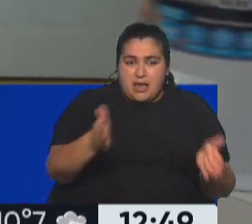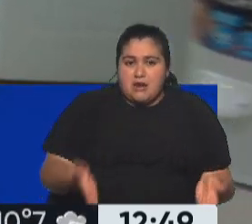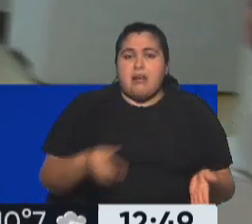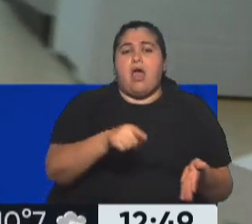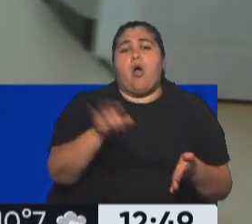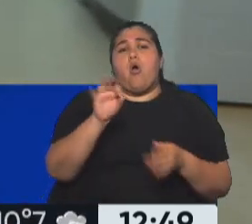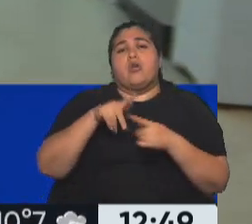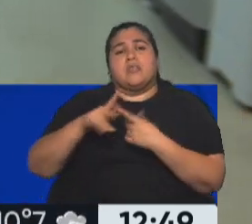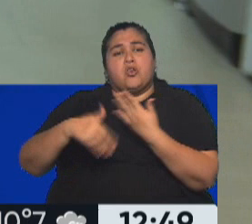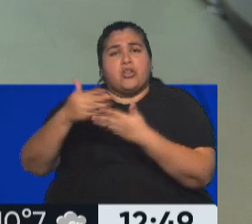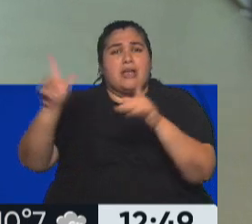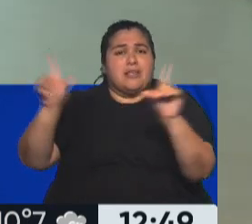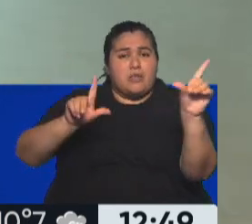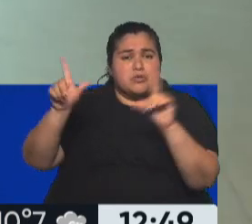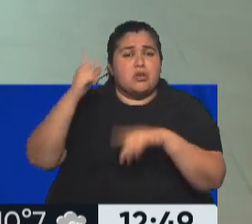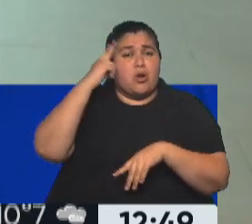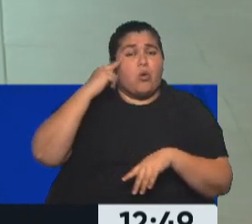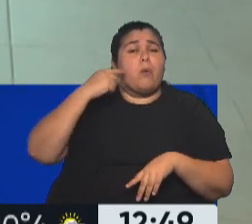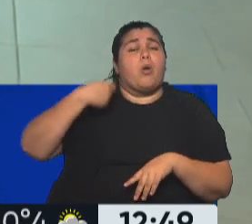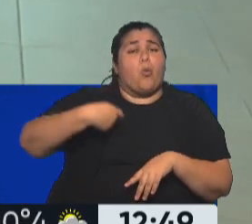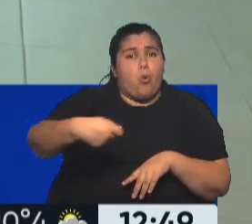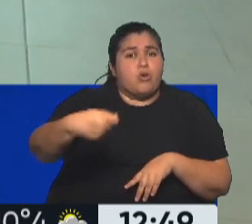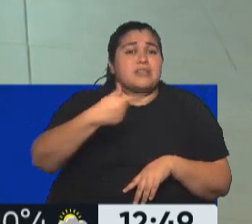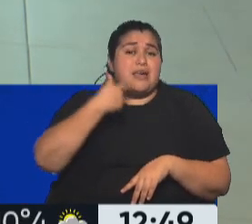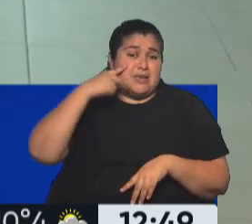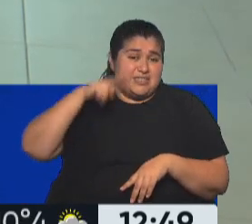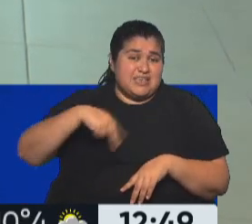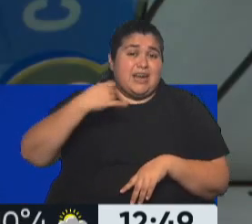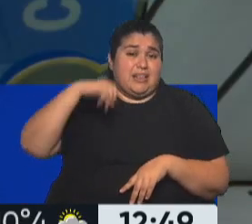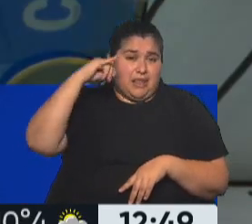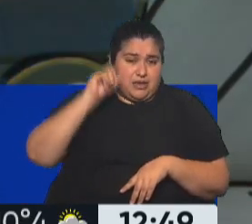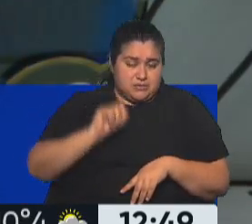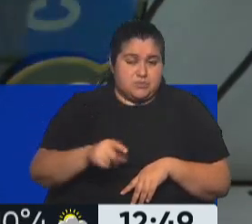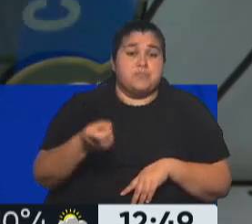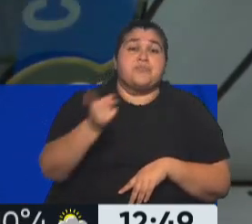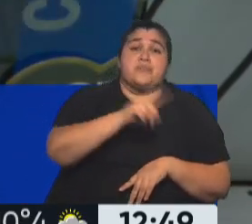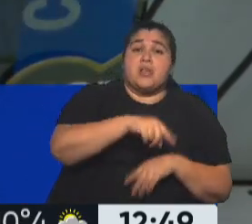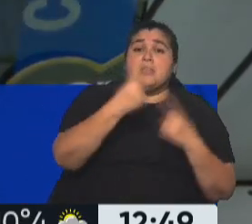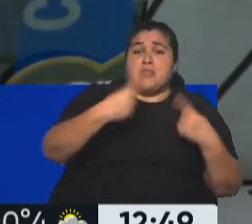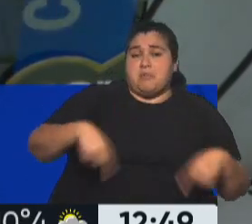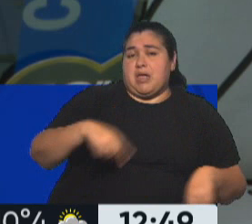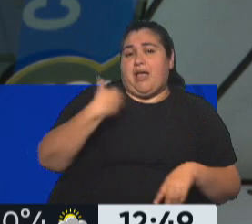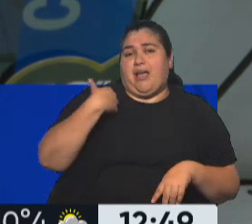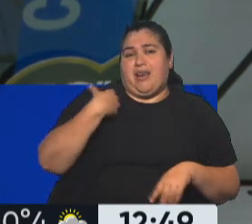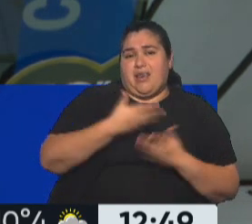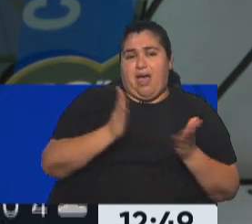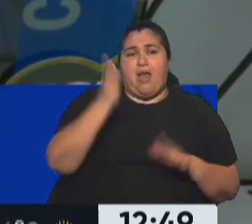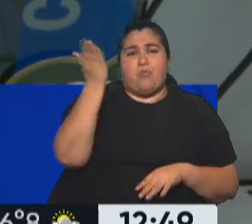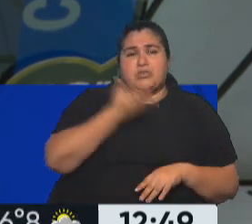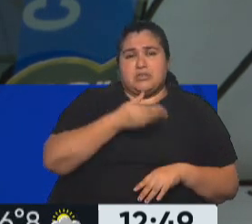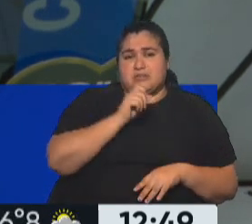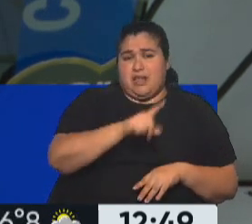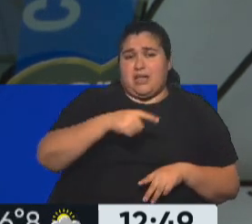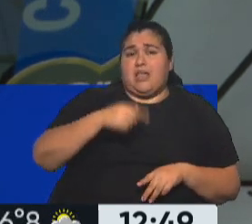tecnología como televisores en nueve cuotas sin interés todo esto dentro de los seleccionados sio este en la tasa general con una tasa bajísima de